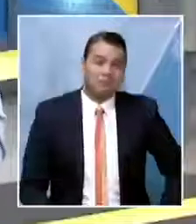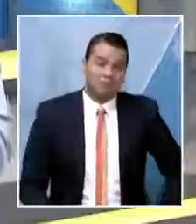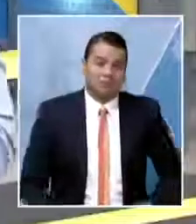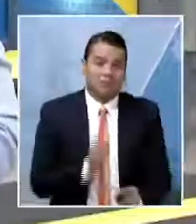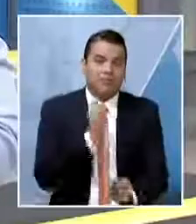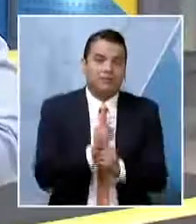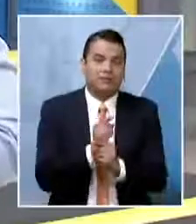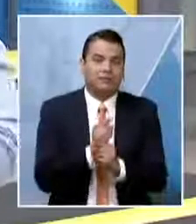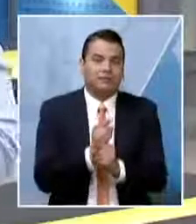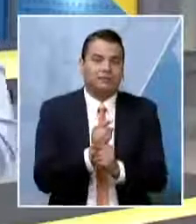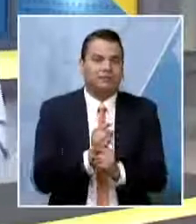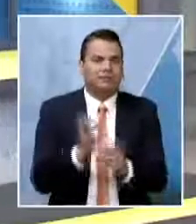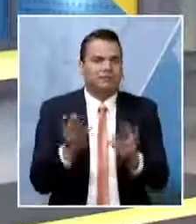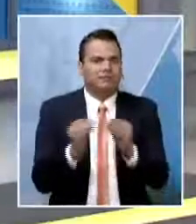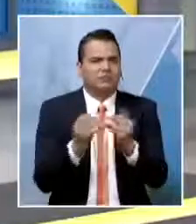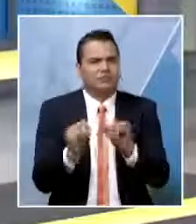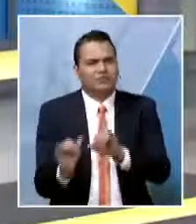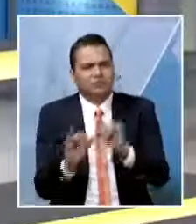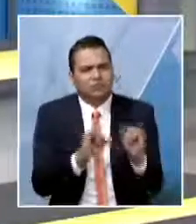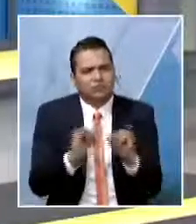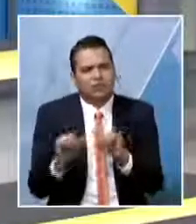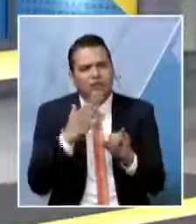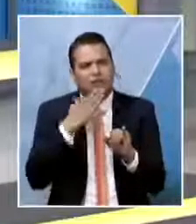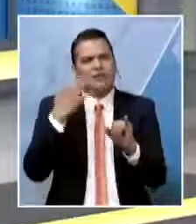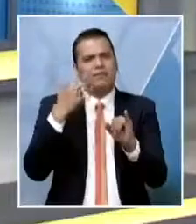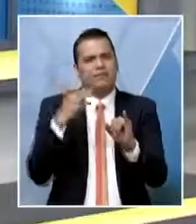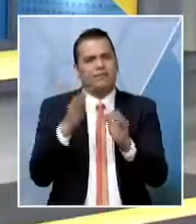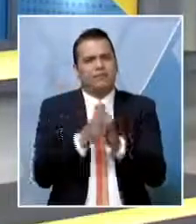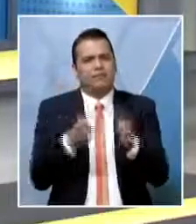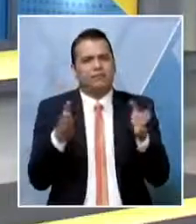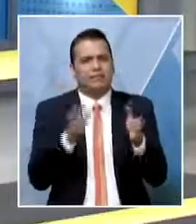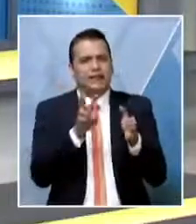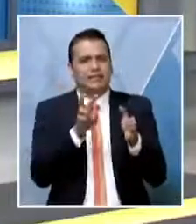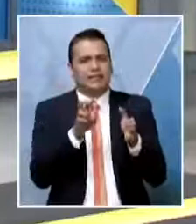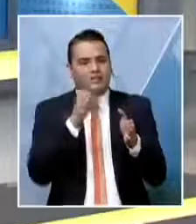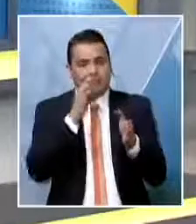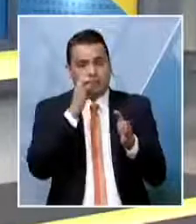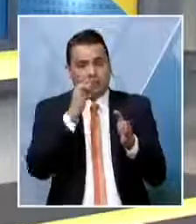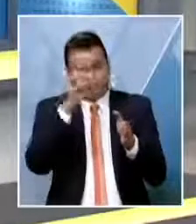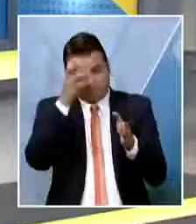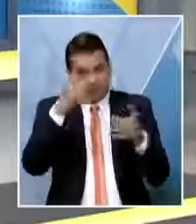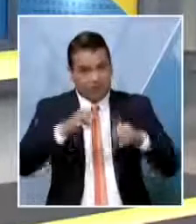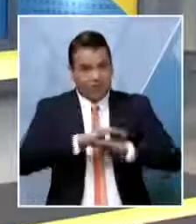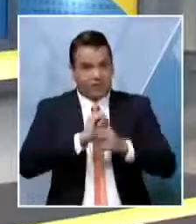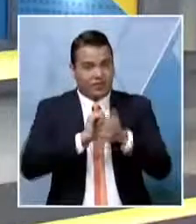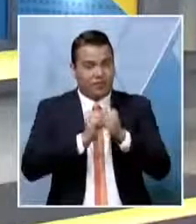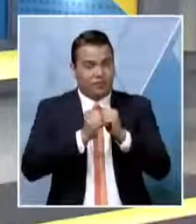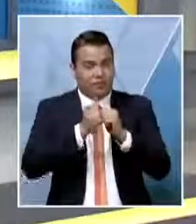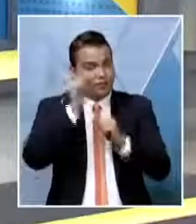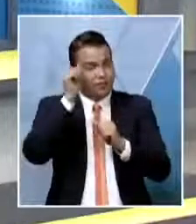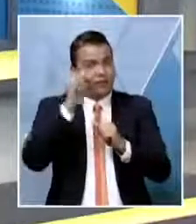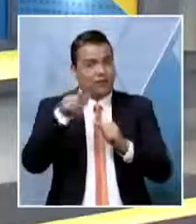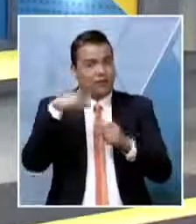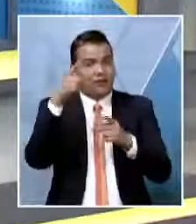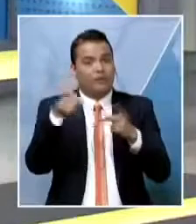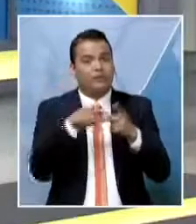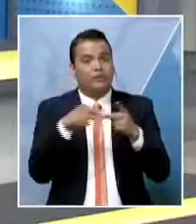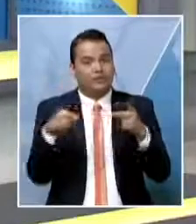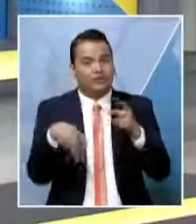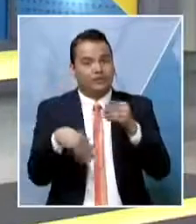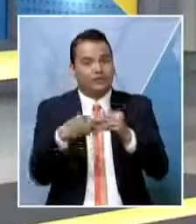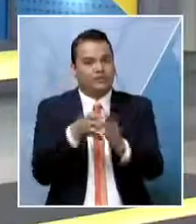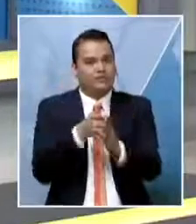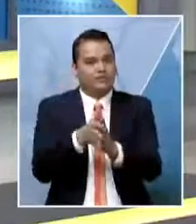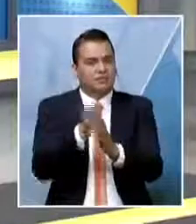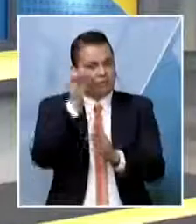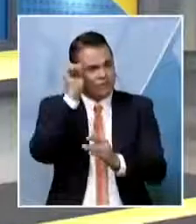Ahora hablamos del Tour de Francia. Llegó el momento del análisis de la etapa número 7 con Carlison Pantano. Hasta aquí los deportes en 90 minutos. Nos vemos la próxima semana, Dios